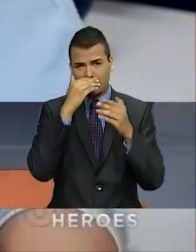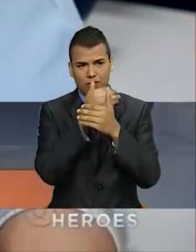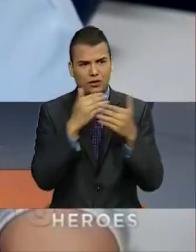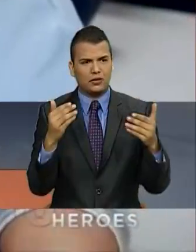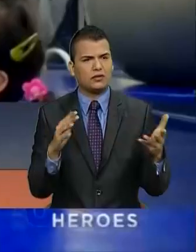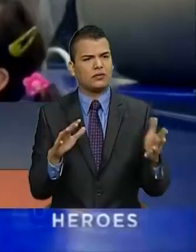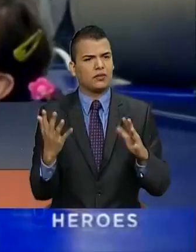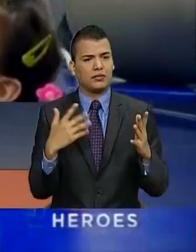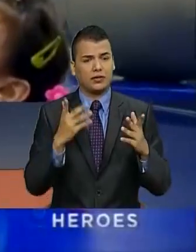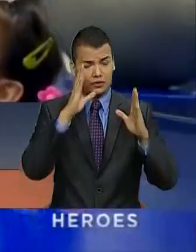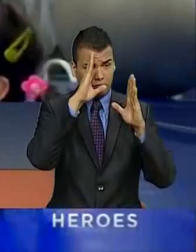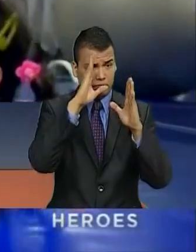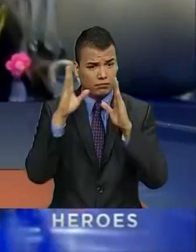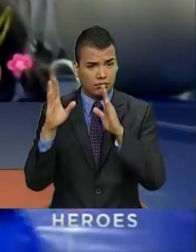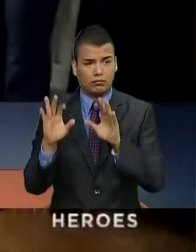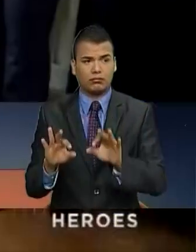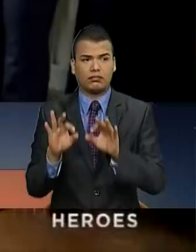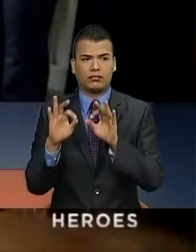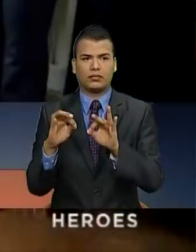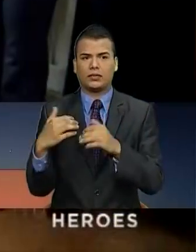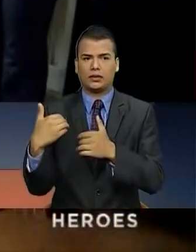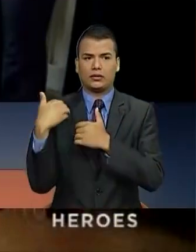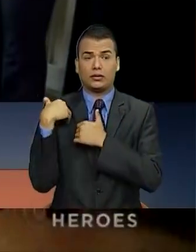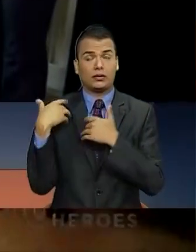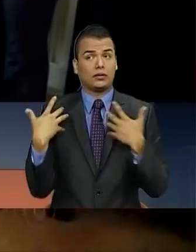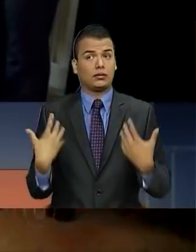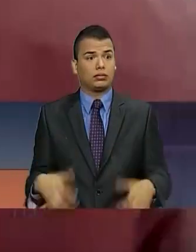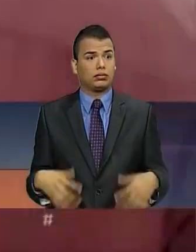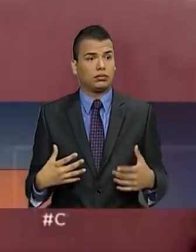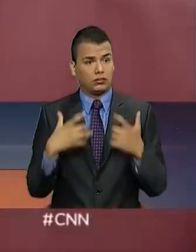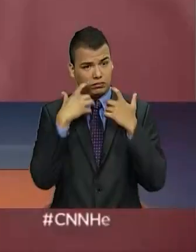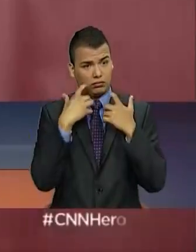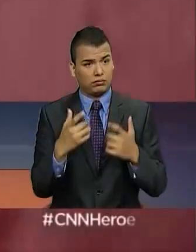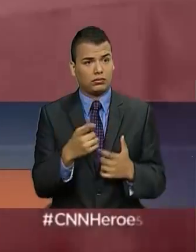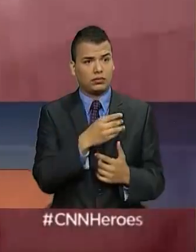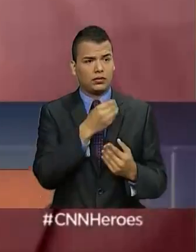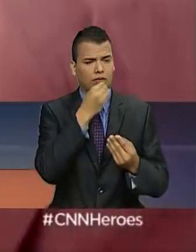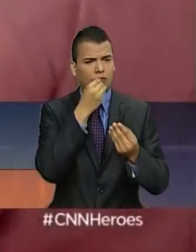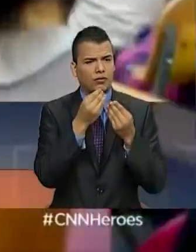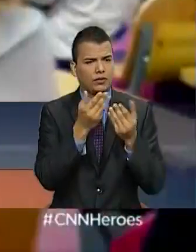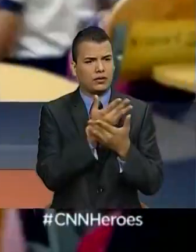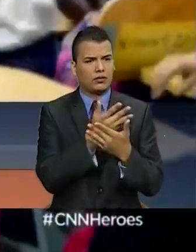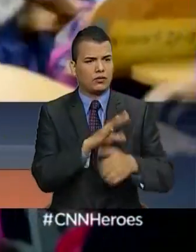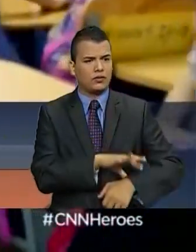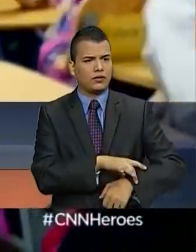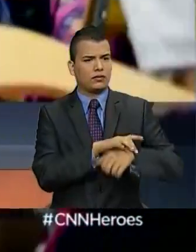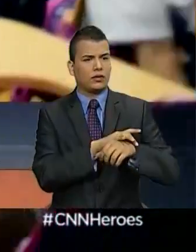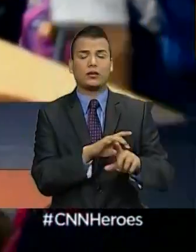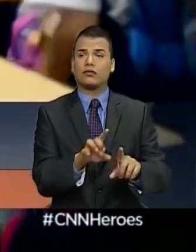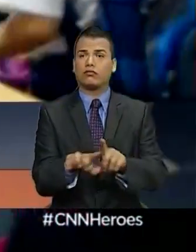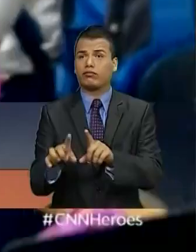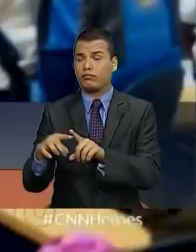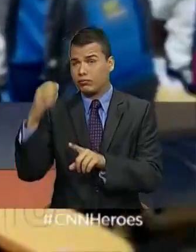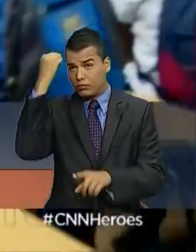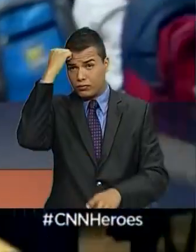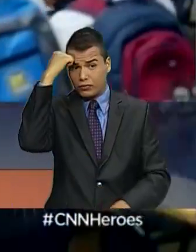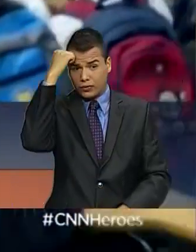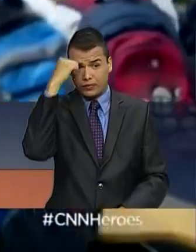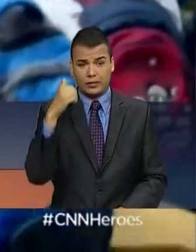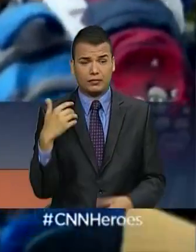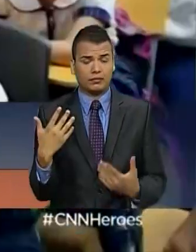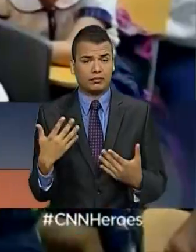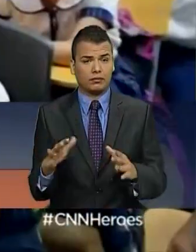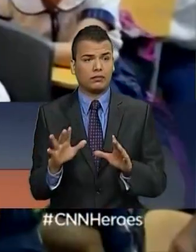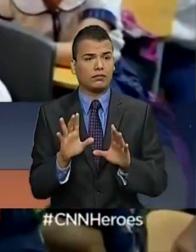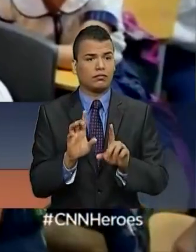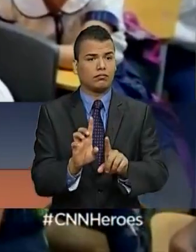niños, entonces la responsabilidad es mayor, porque hay que tener alimentos, médicos, profesores y todo lo que